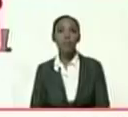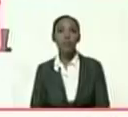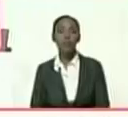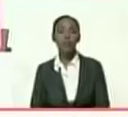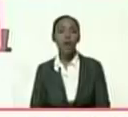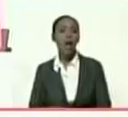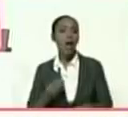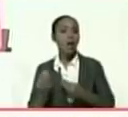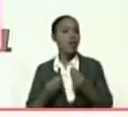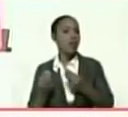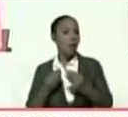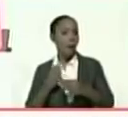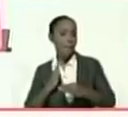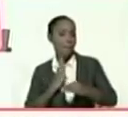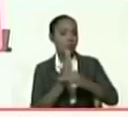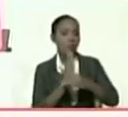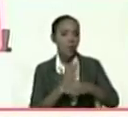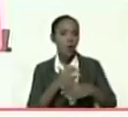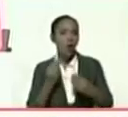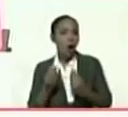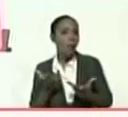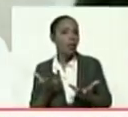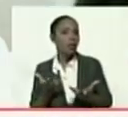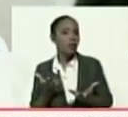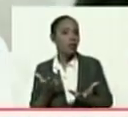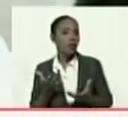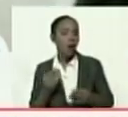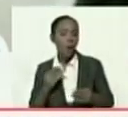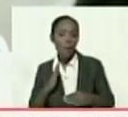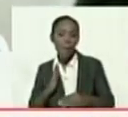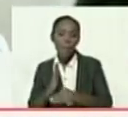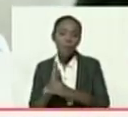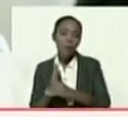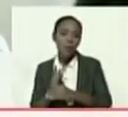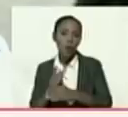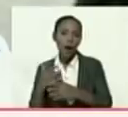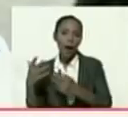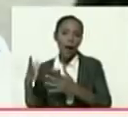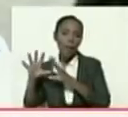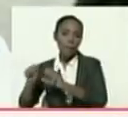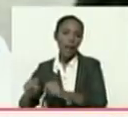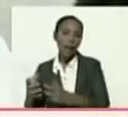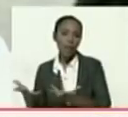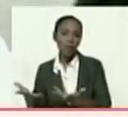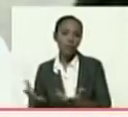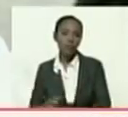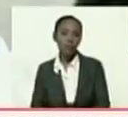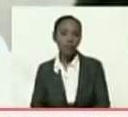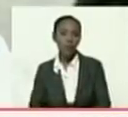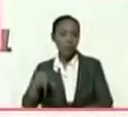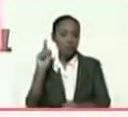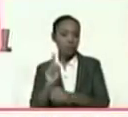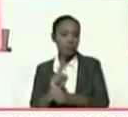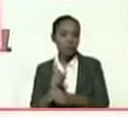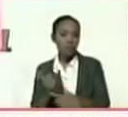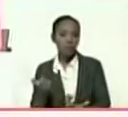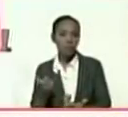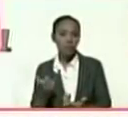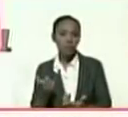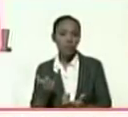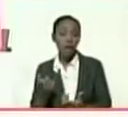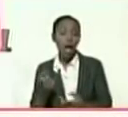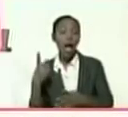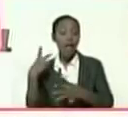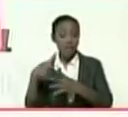¿Cómo parar? Habrá que parar el imperialismo. Lo único, hay varios antídotos,